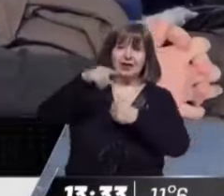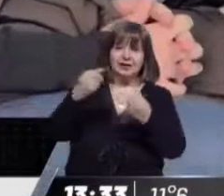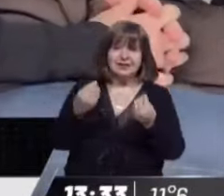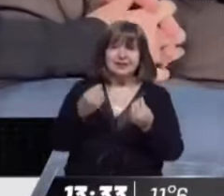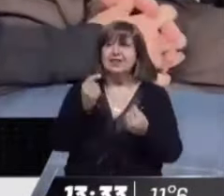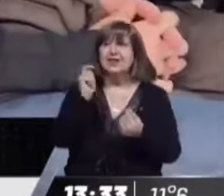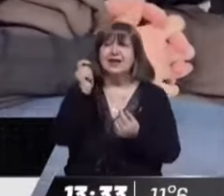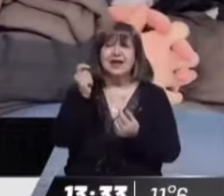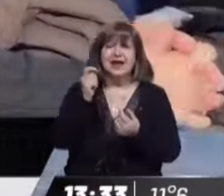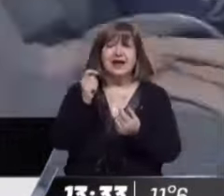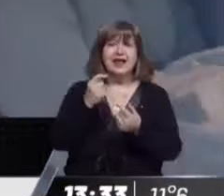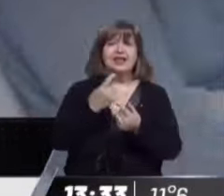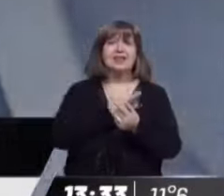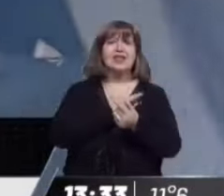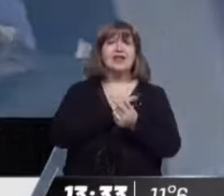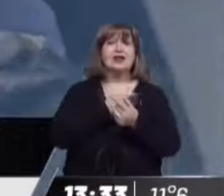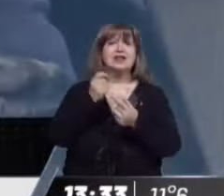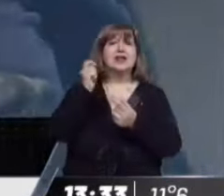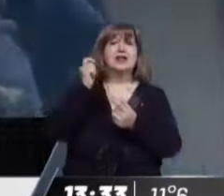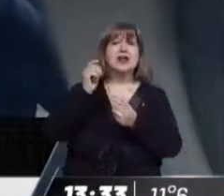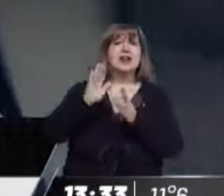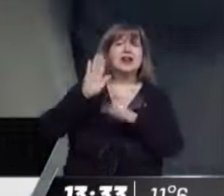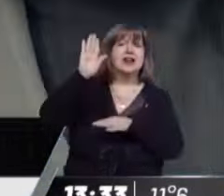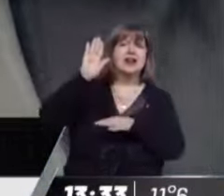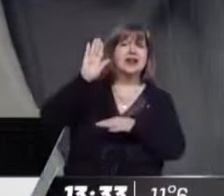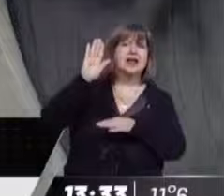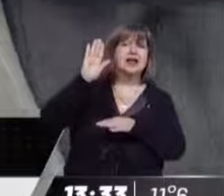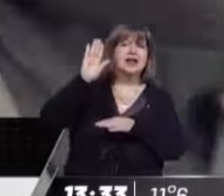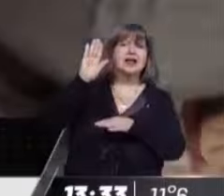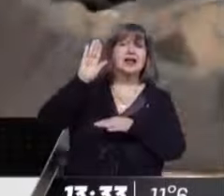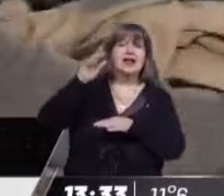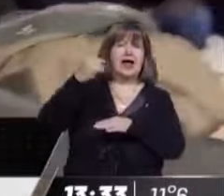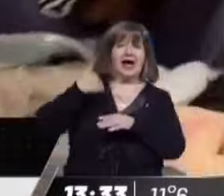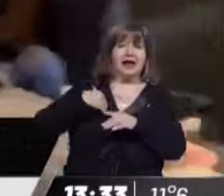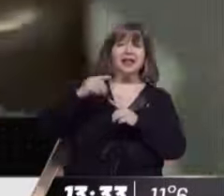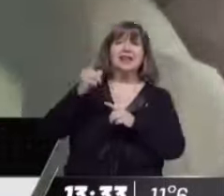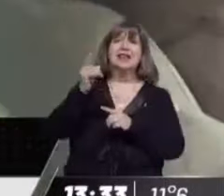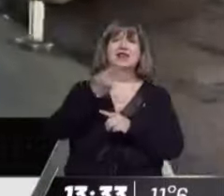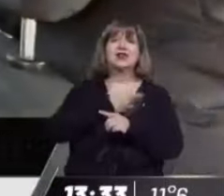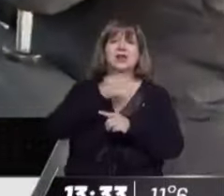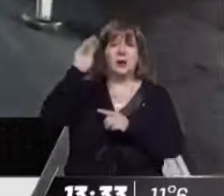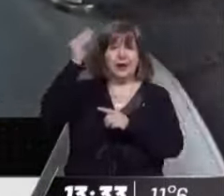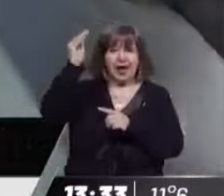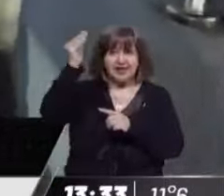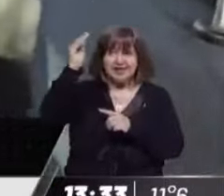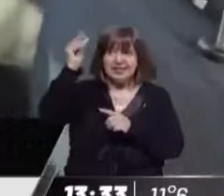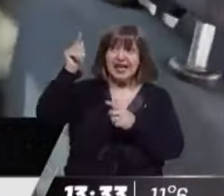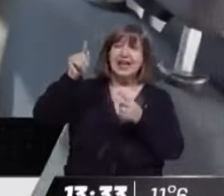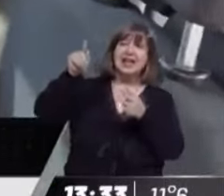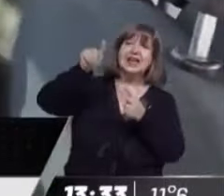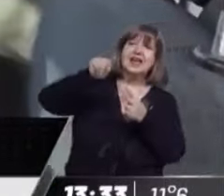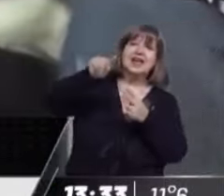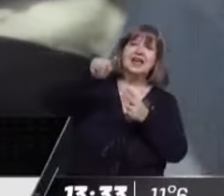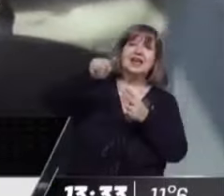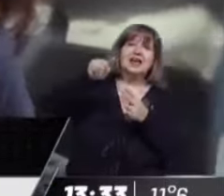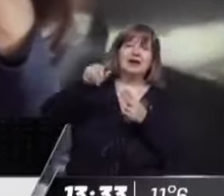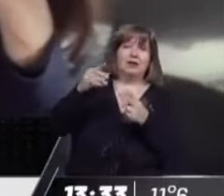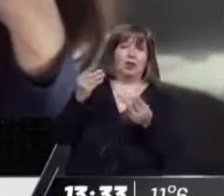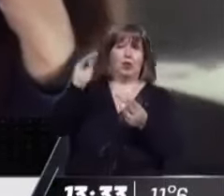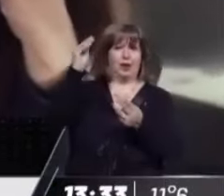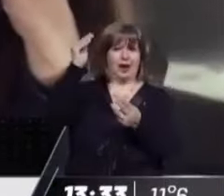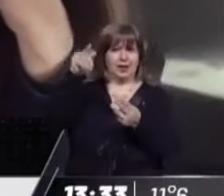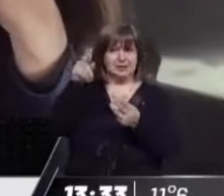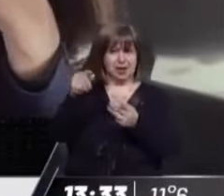tengo gente del extranjero levante la mano cuos Hola de dónde Brasil bueno nada que